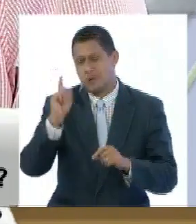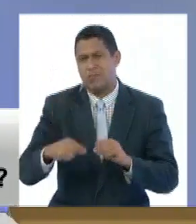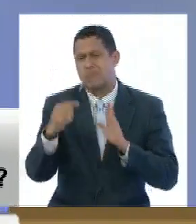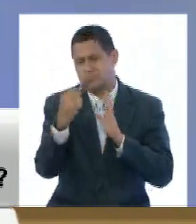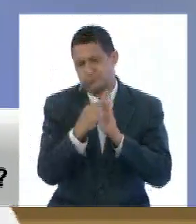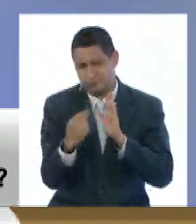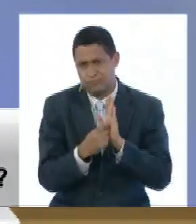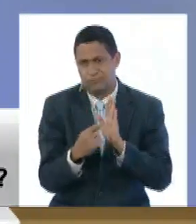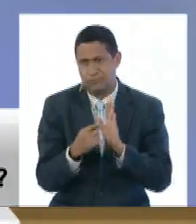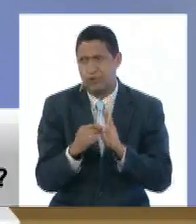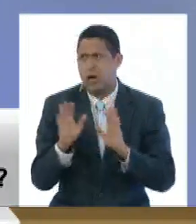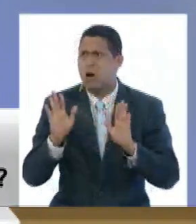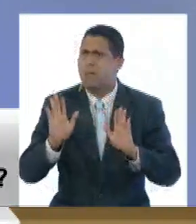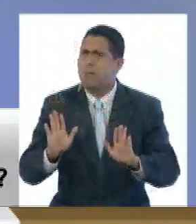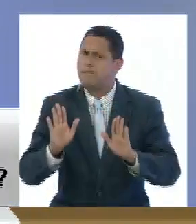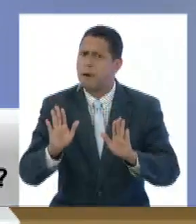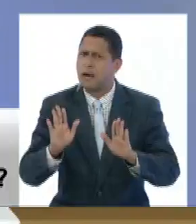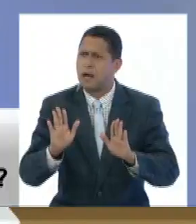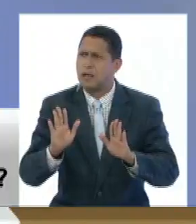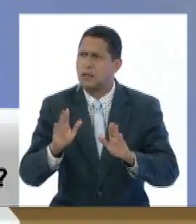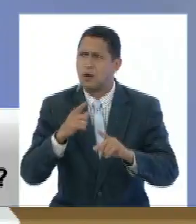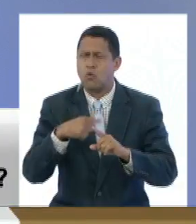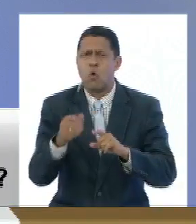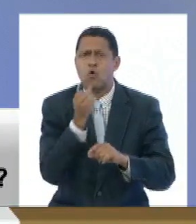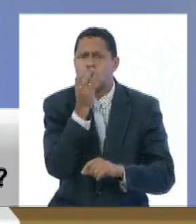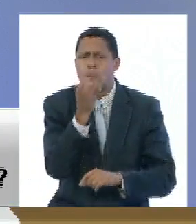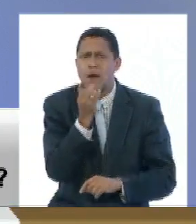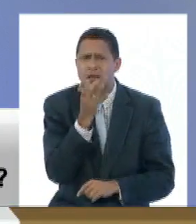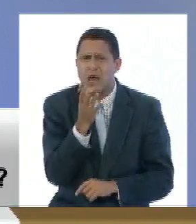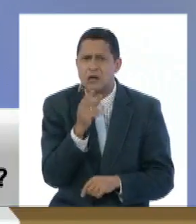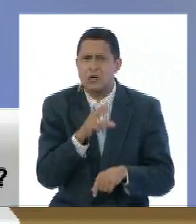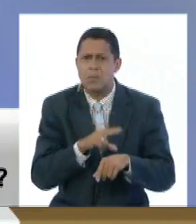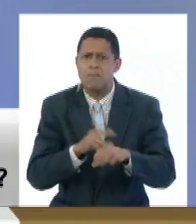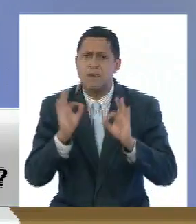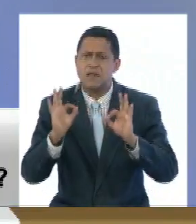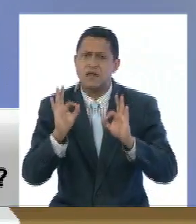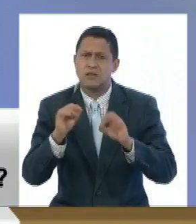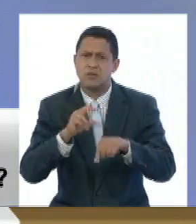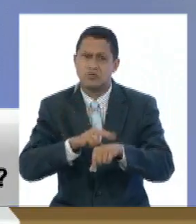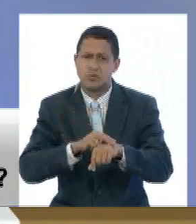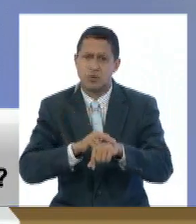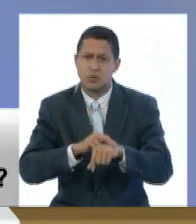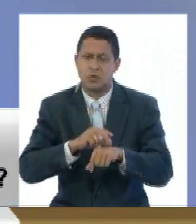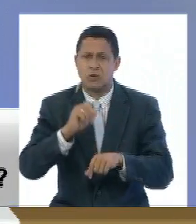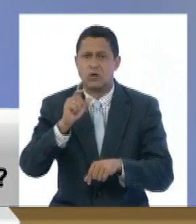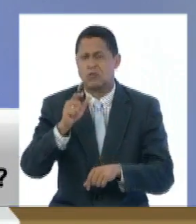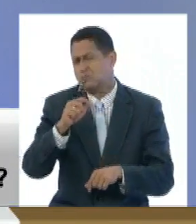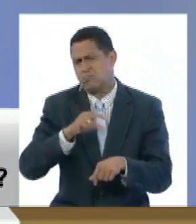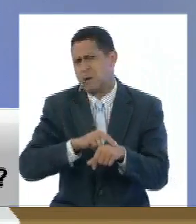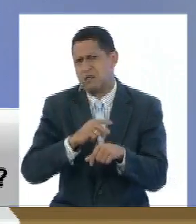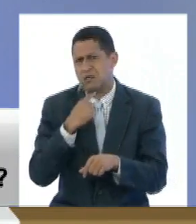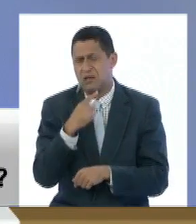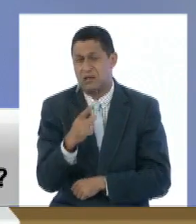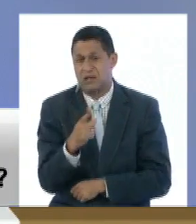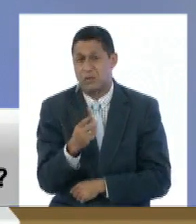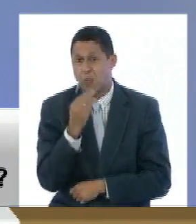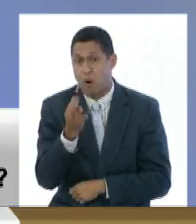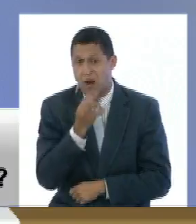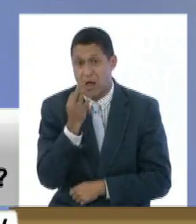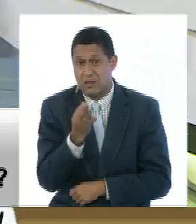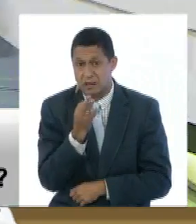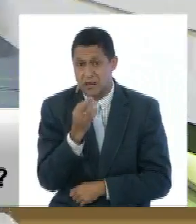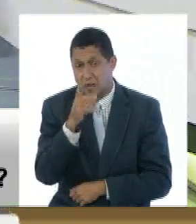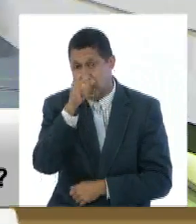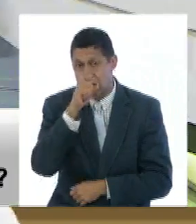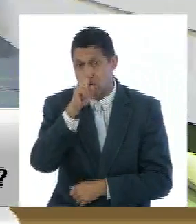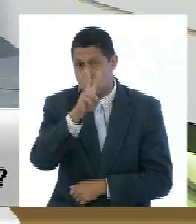natural. Muy bien, voy a hacer un paréntesis acá porque nos llega un comentario de un especialista de la salud, la hace el doctor Guillermo Estén, y dice lo siguiente: buenas tardes, desde el